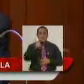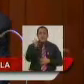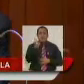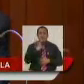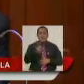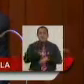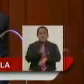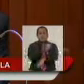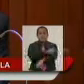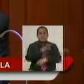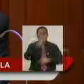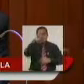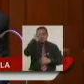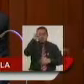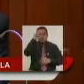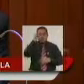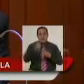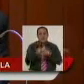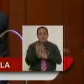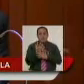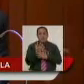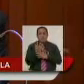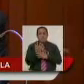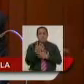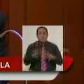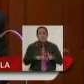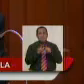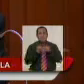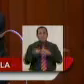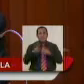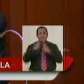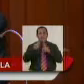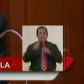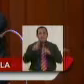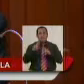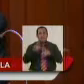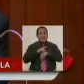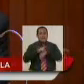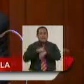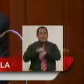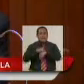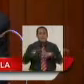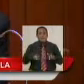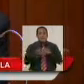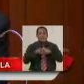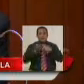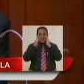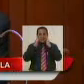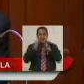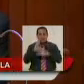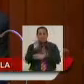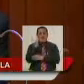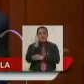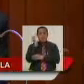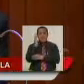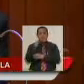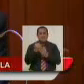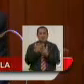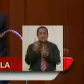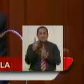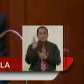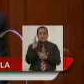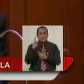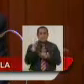Arequipa, Tacna y Cusco. En primer orden, para responder con mayor rapidez a un llamado de emergencia en casos de delitos